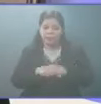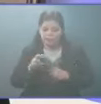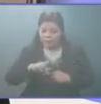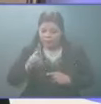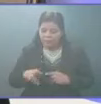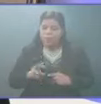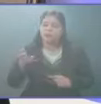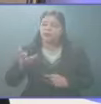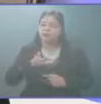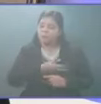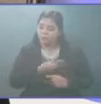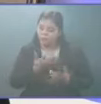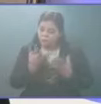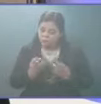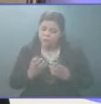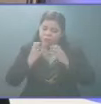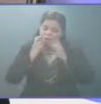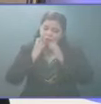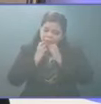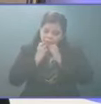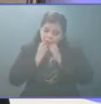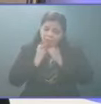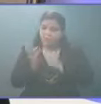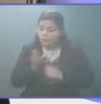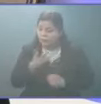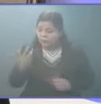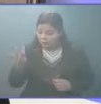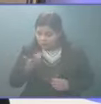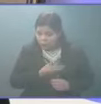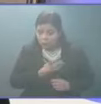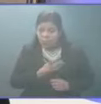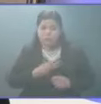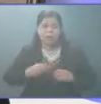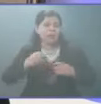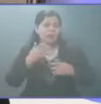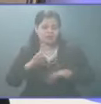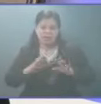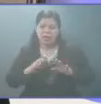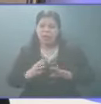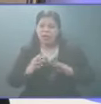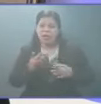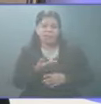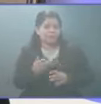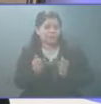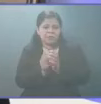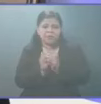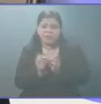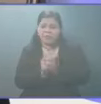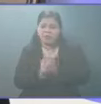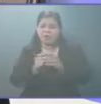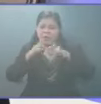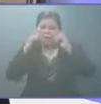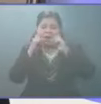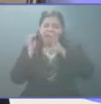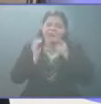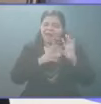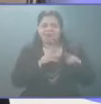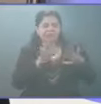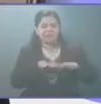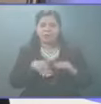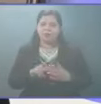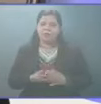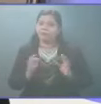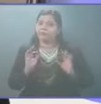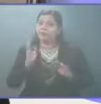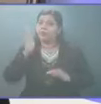tenemos que sobrellevarla y protegerlos. Si nosotros relajamos las medidas, podemos tener consecuencias. Entonces lo mejor es trabajar y